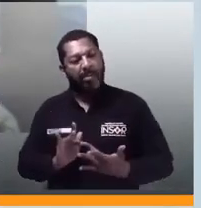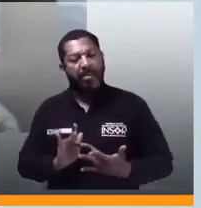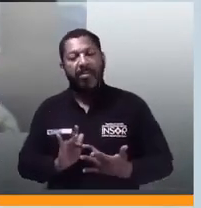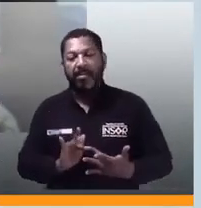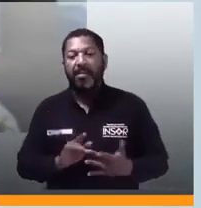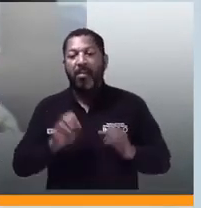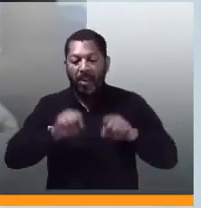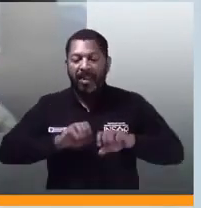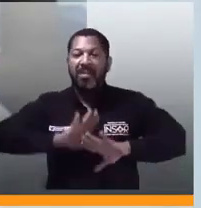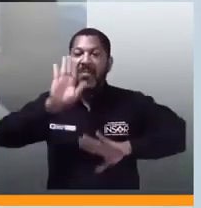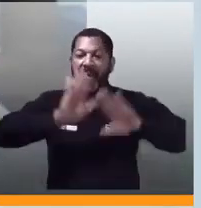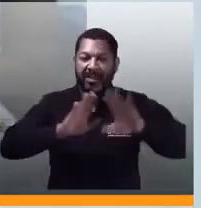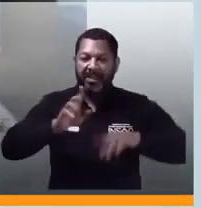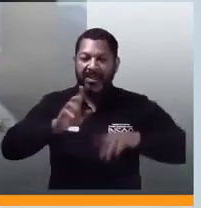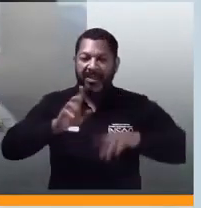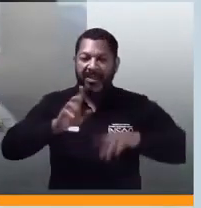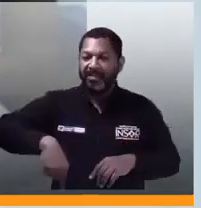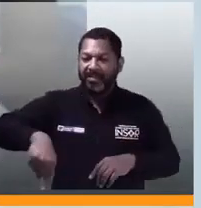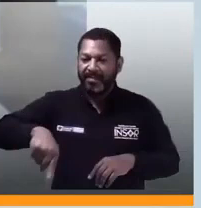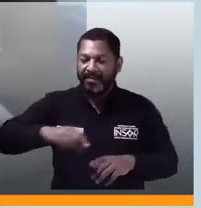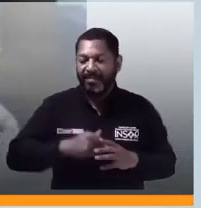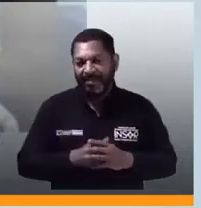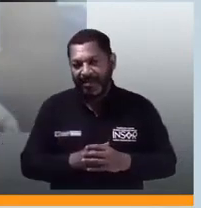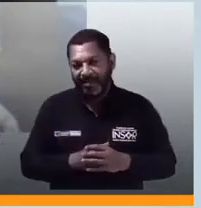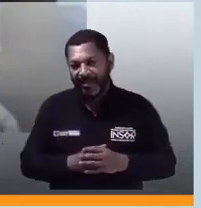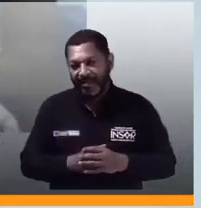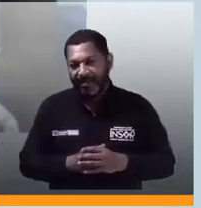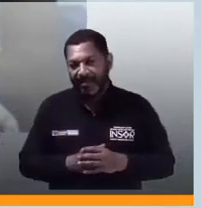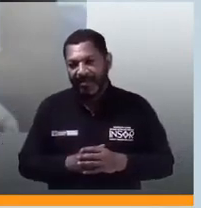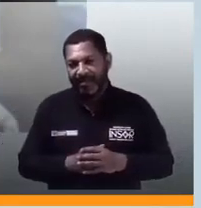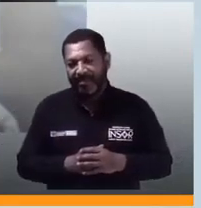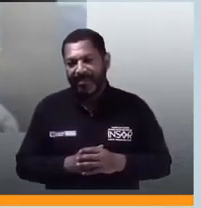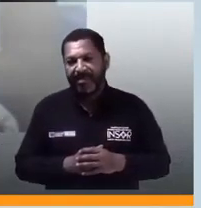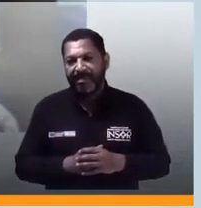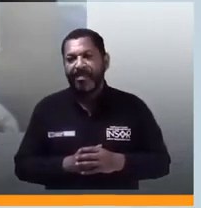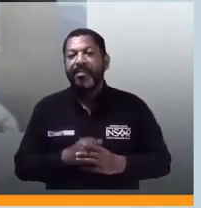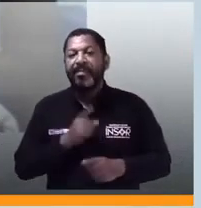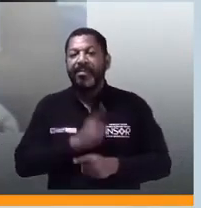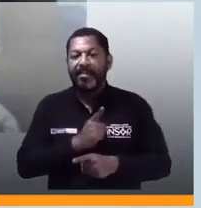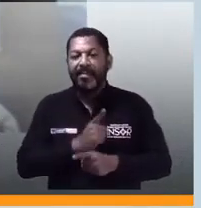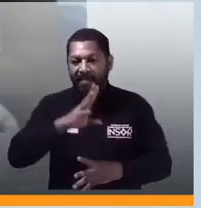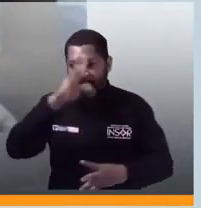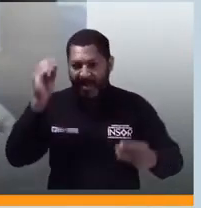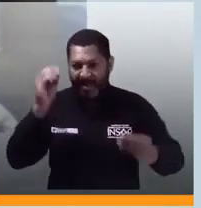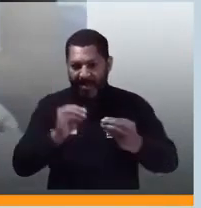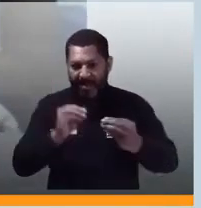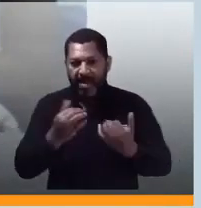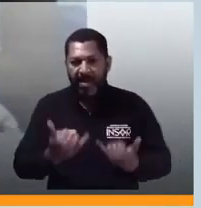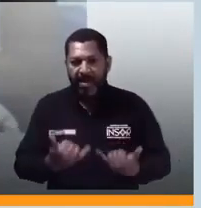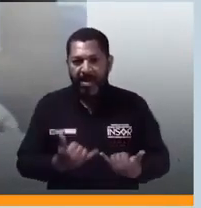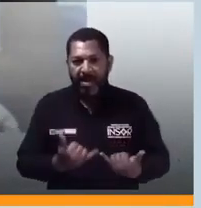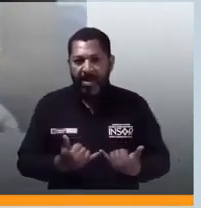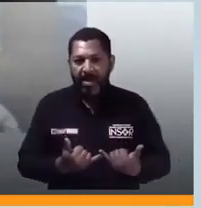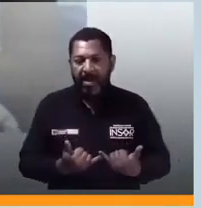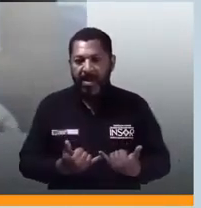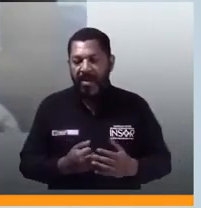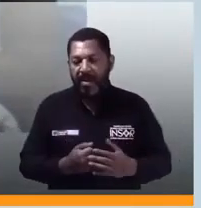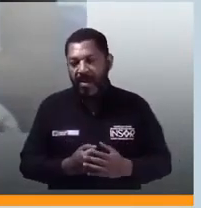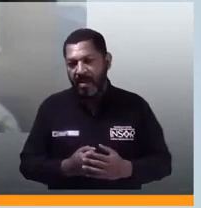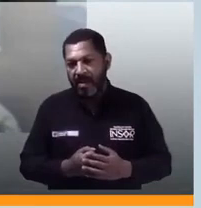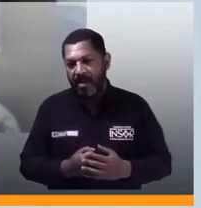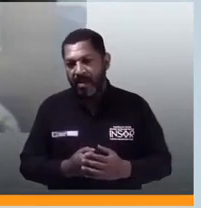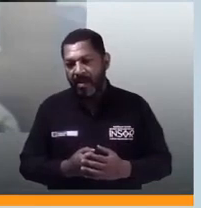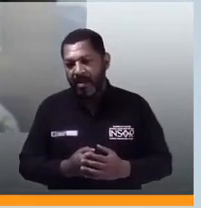participar. En esta línea estoy muy de acuerdo que no se puede